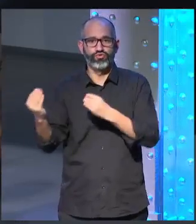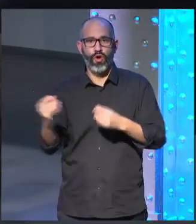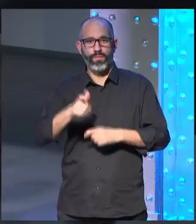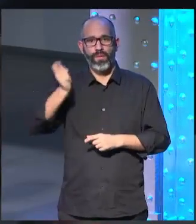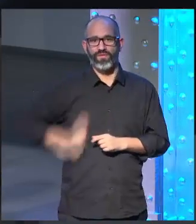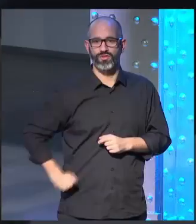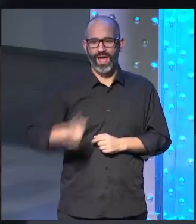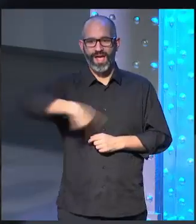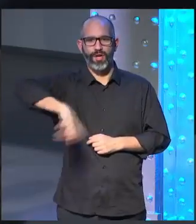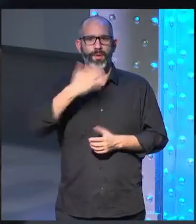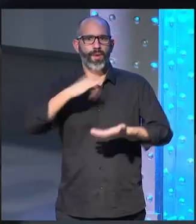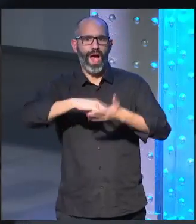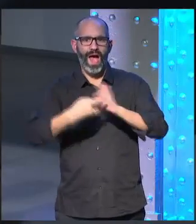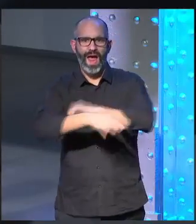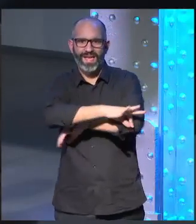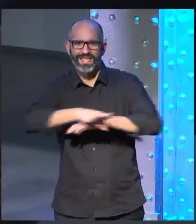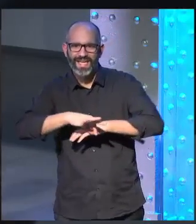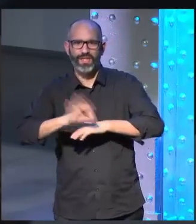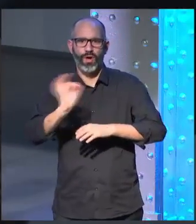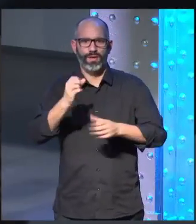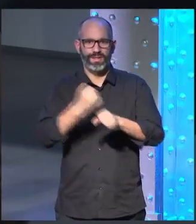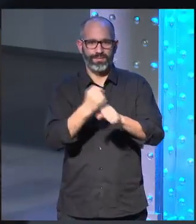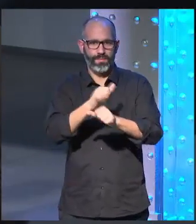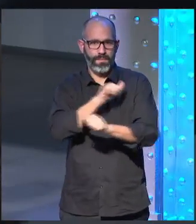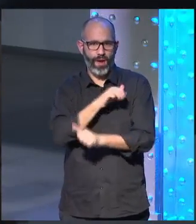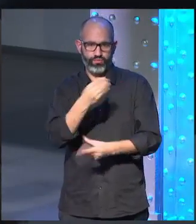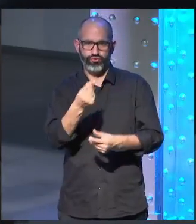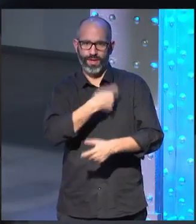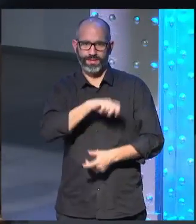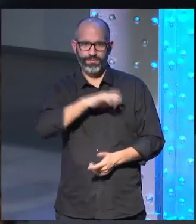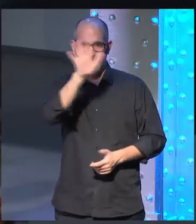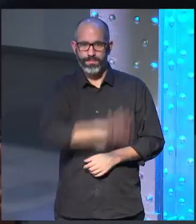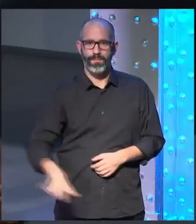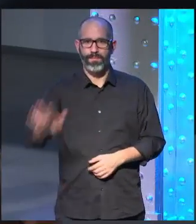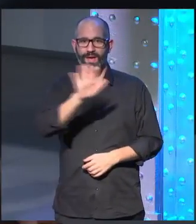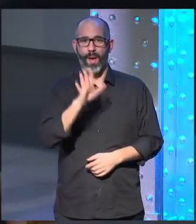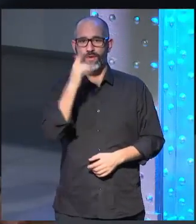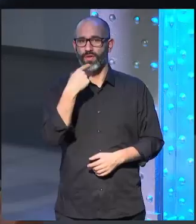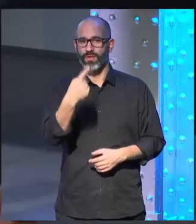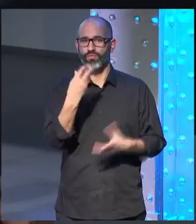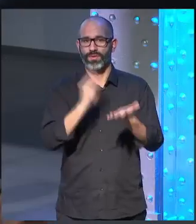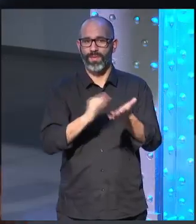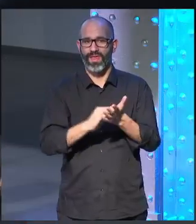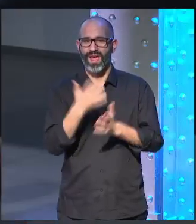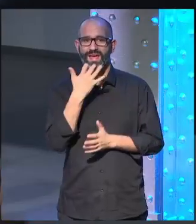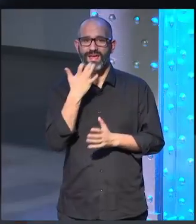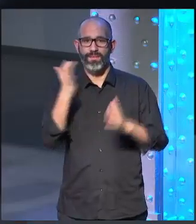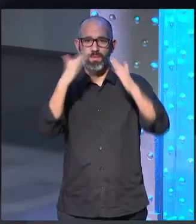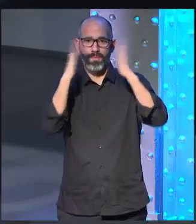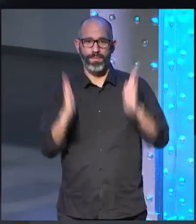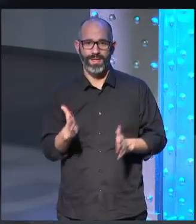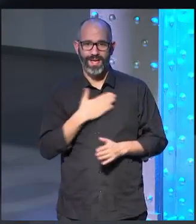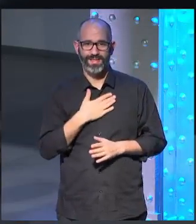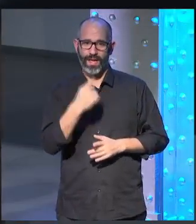quejan, arquitectos, por ejemplo, hay mucho desempleo en España, y yo siempre pongo el ejemplo de mi casa, me sorprende que le va muy bien,